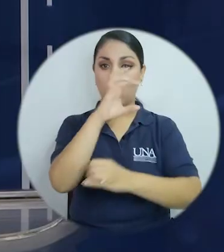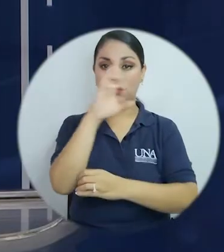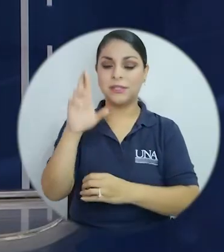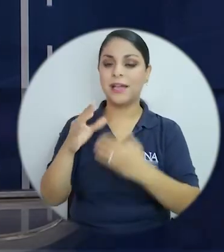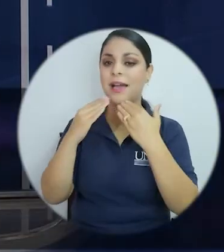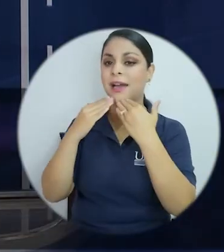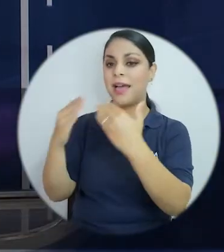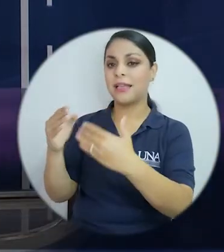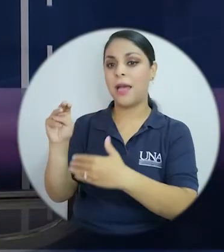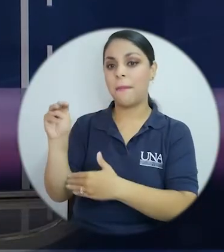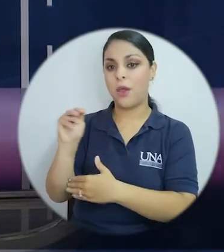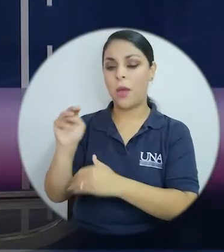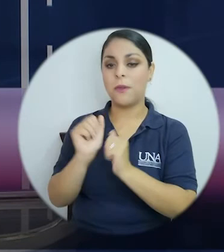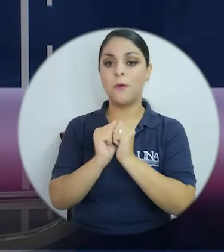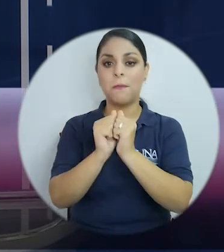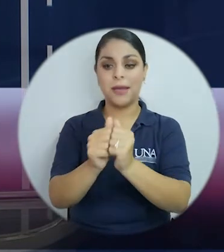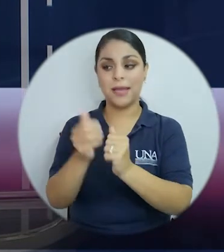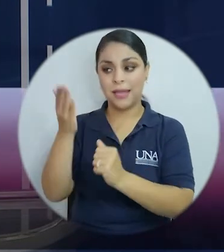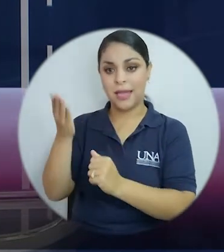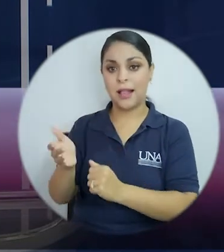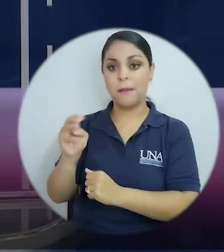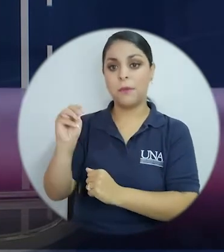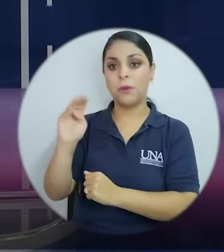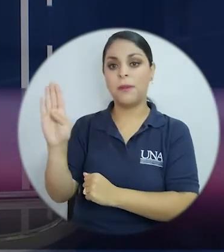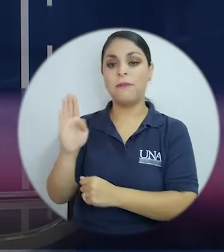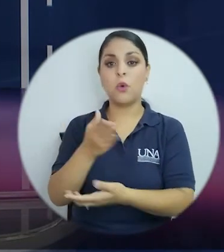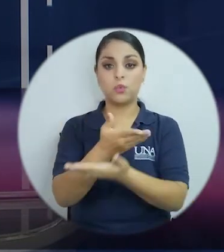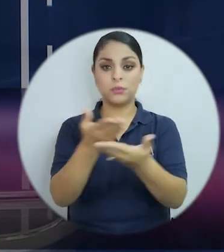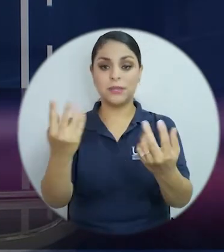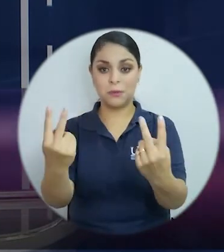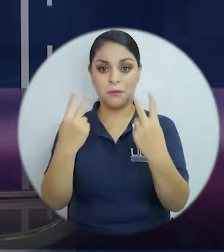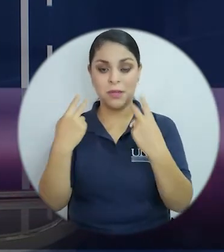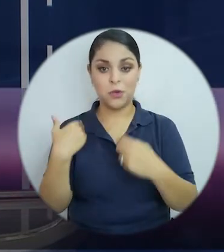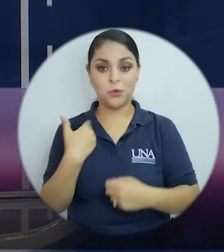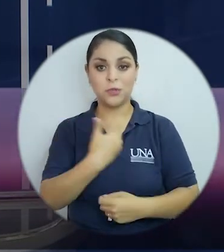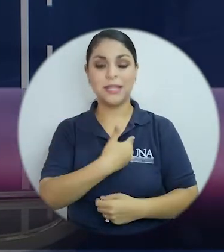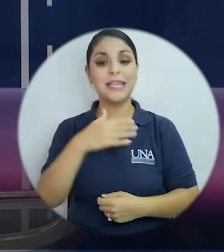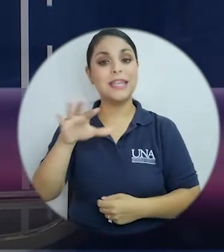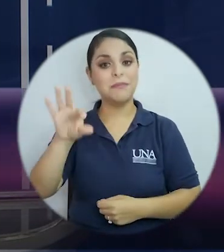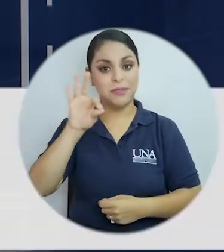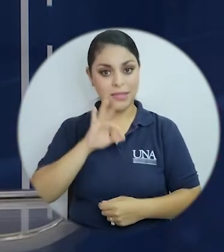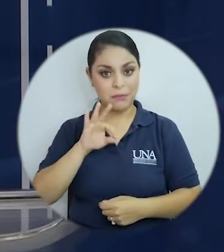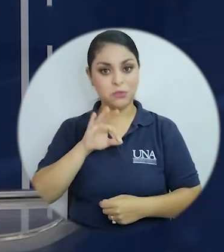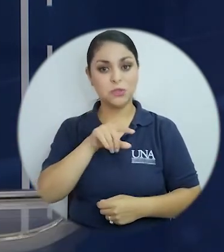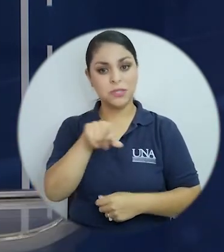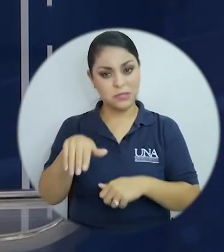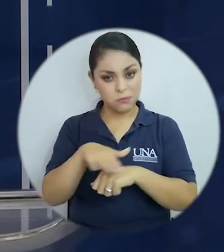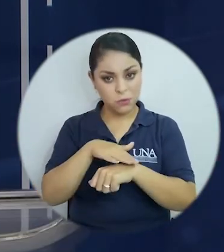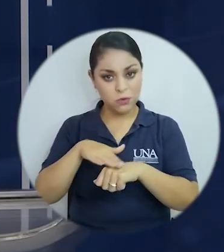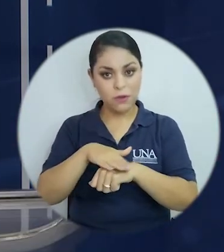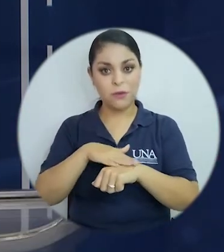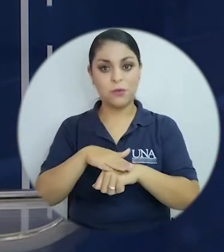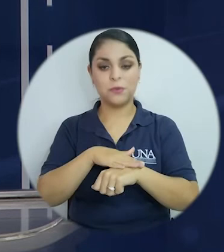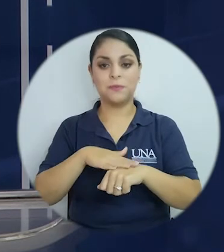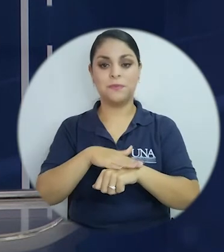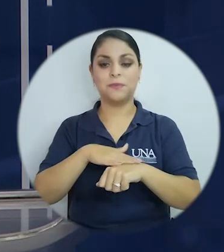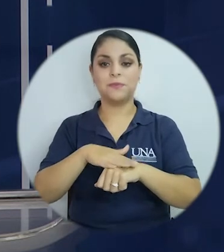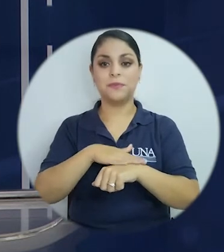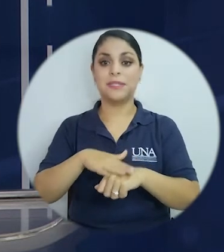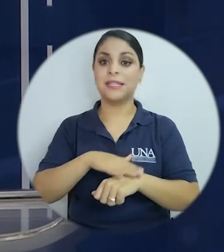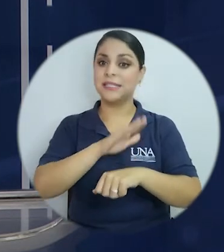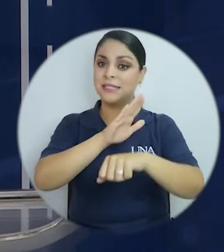Costa Rica. Muchas gracias, don Manuel, por acompañarnos, Manuel Benavides. A ustedes por estar con nosotros. Le invitamos a que, por